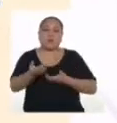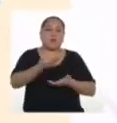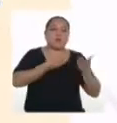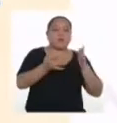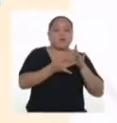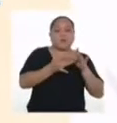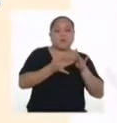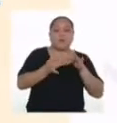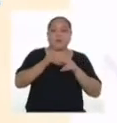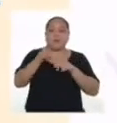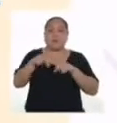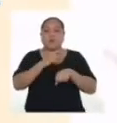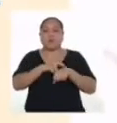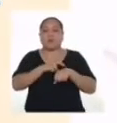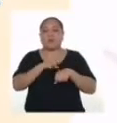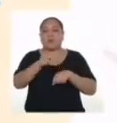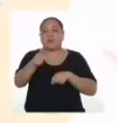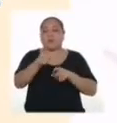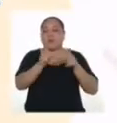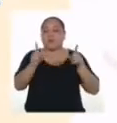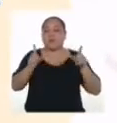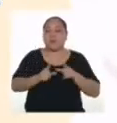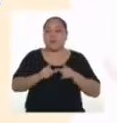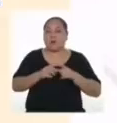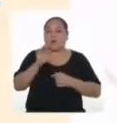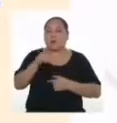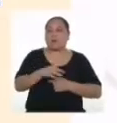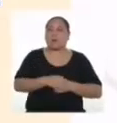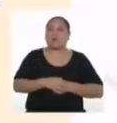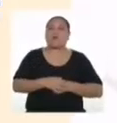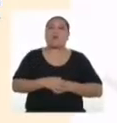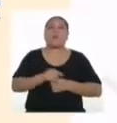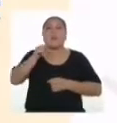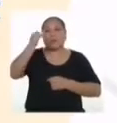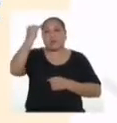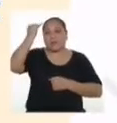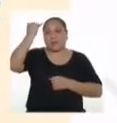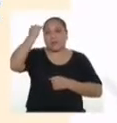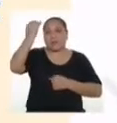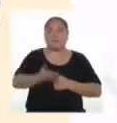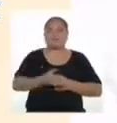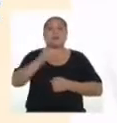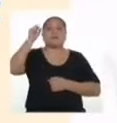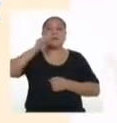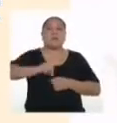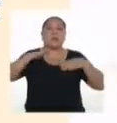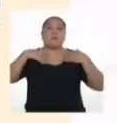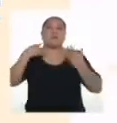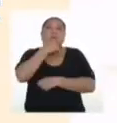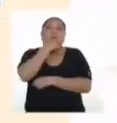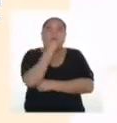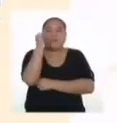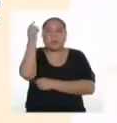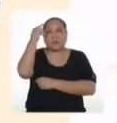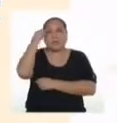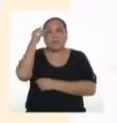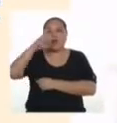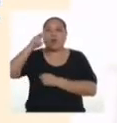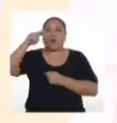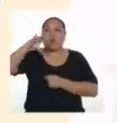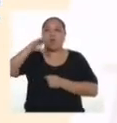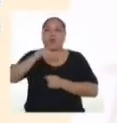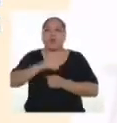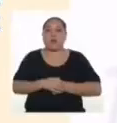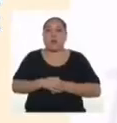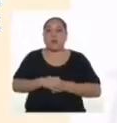medio natural en un espacio y tiempo determinados. Desde esta perspectiva, es posible suponer que la